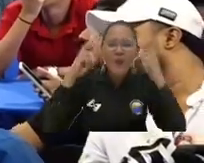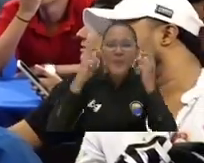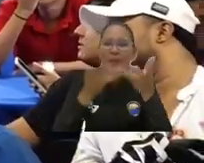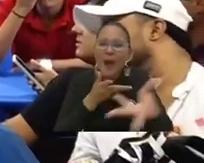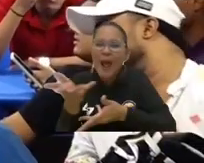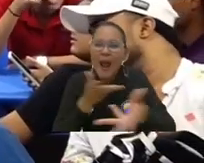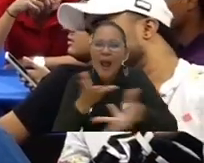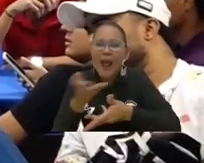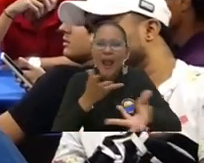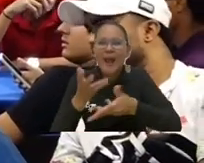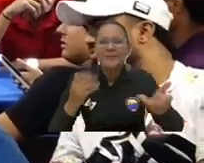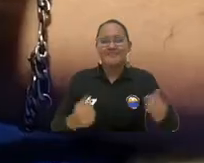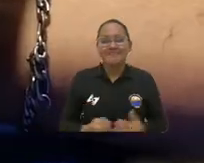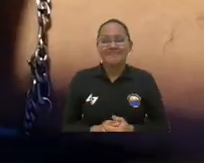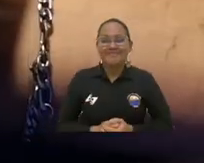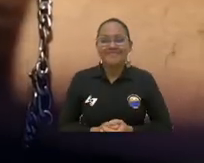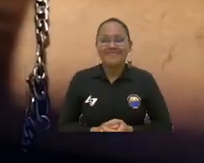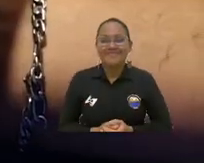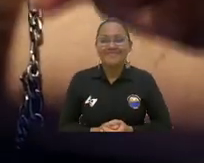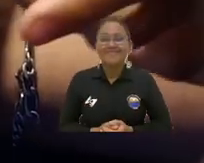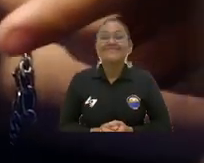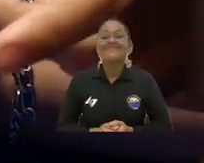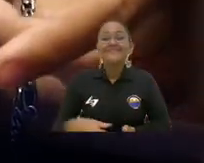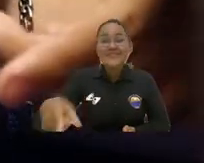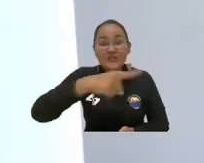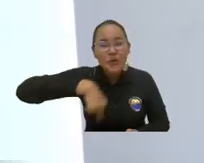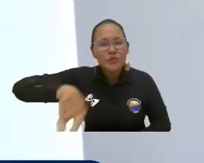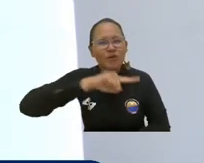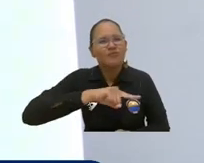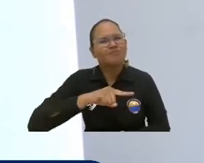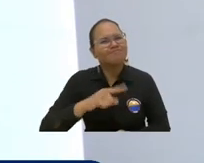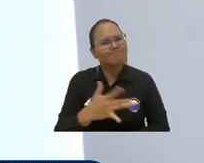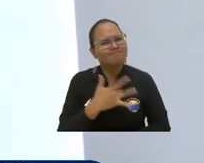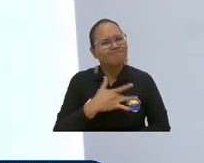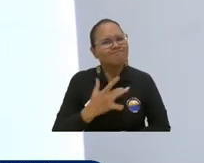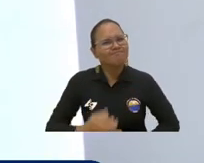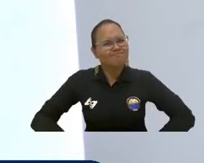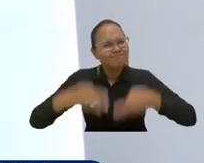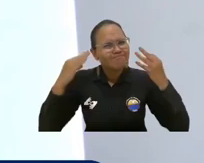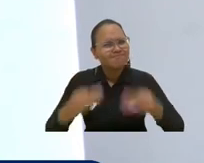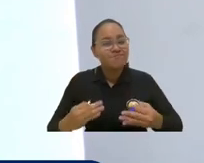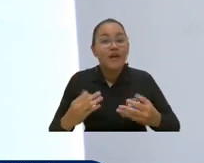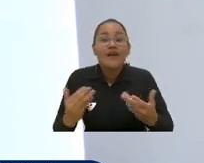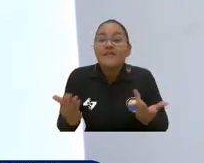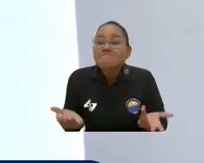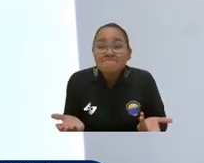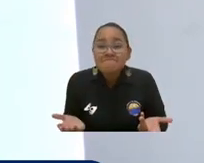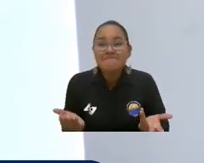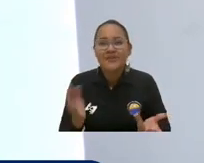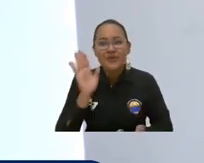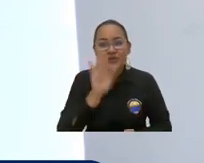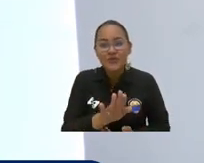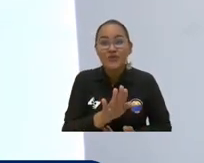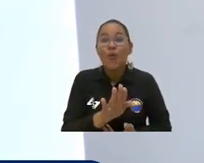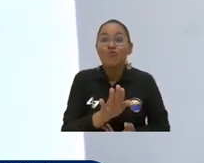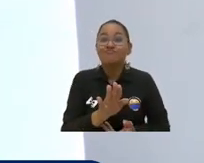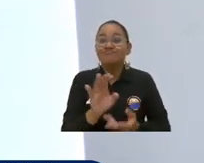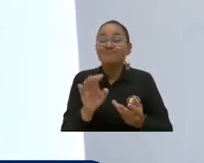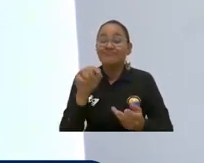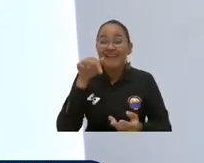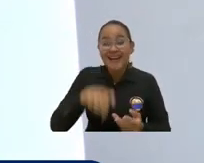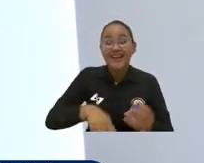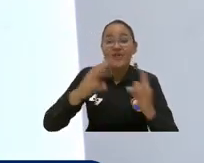quienes compartieron conocimientos desde sus experiencias. Estamos altamente convencidos de que